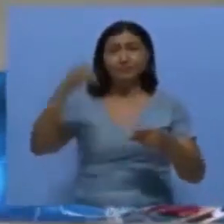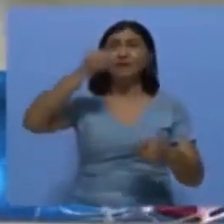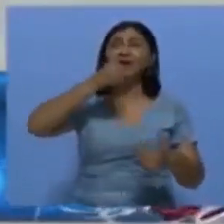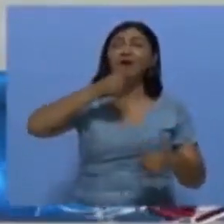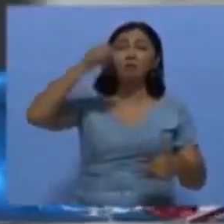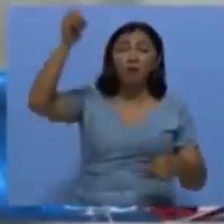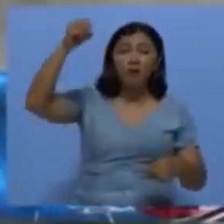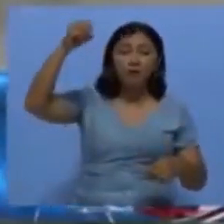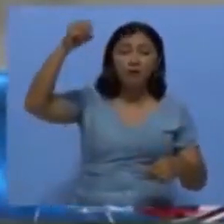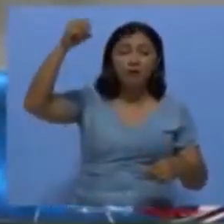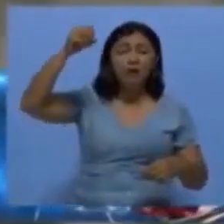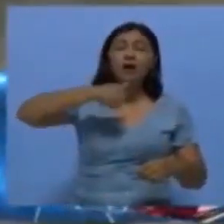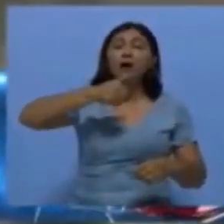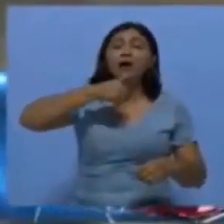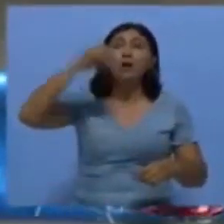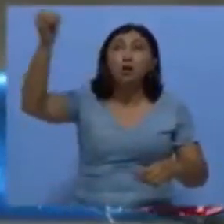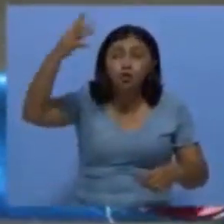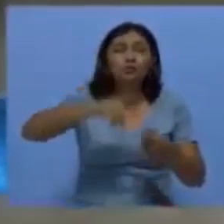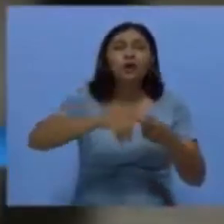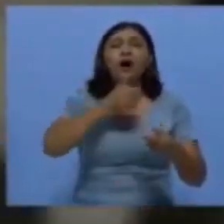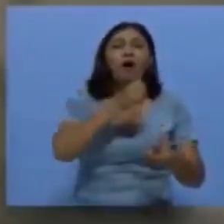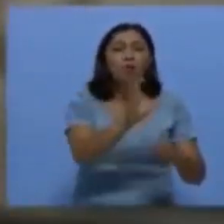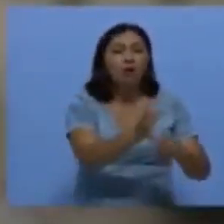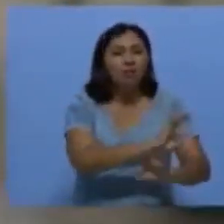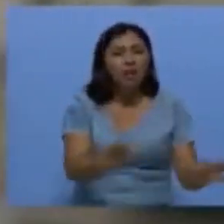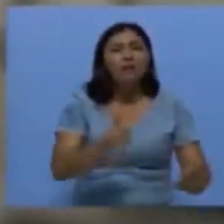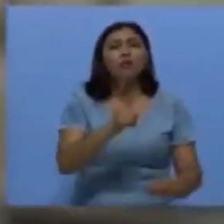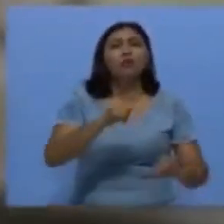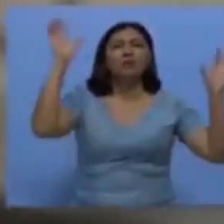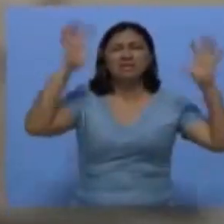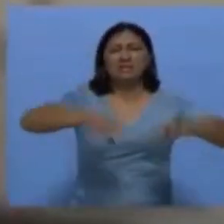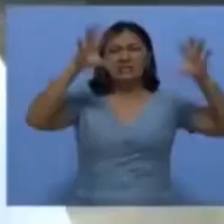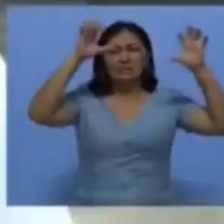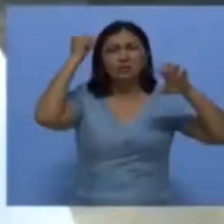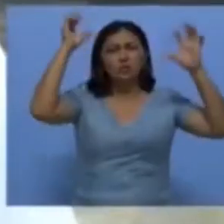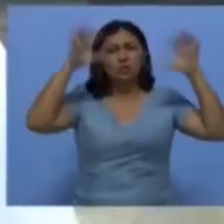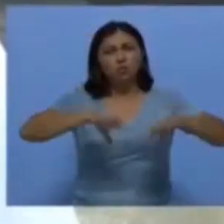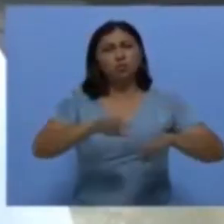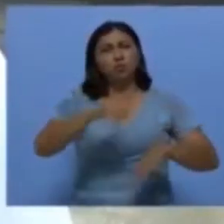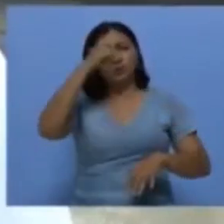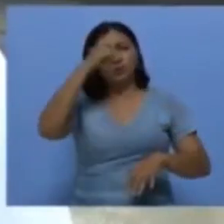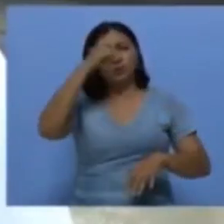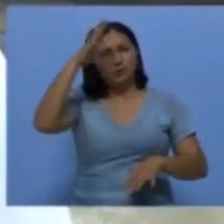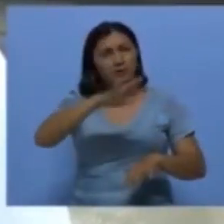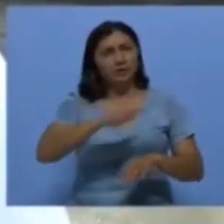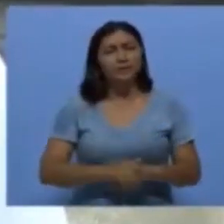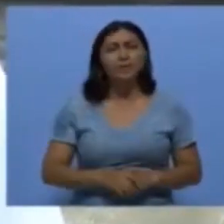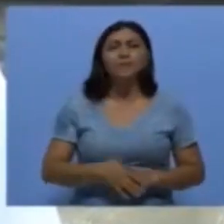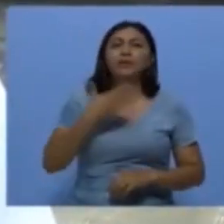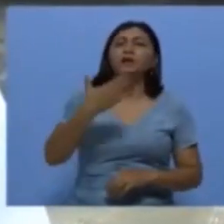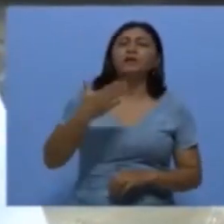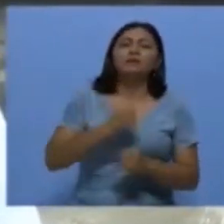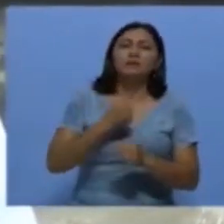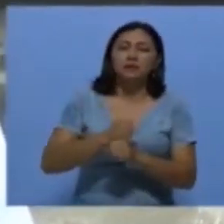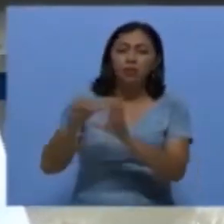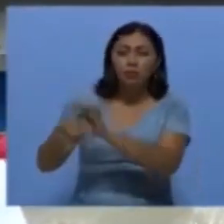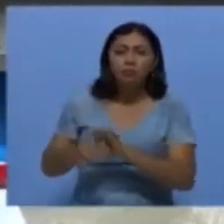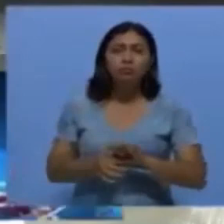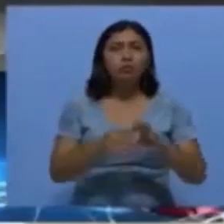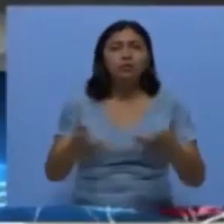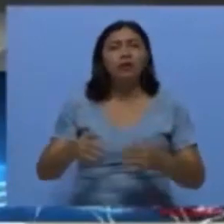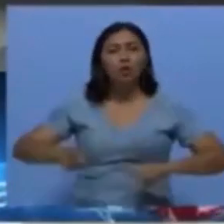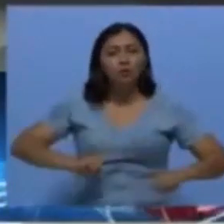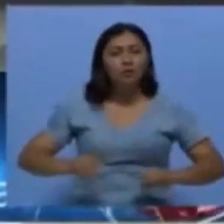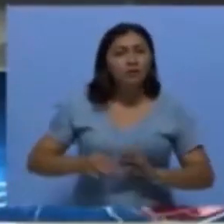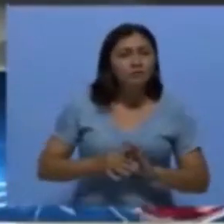eléctrico es el salto que el eje esencial aguacero que cayó en la ciudad de cartagena gracias al trabajo en equipo gracias a la